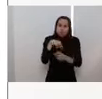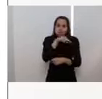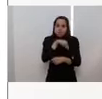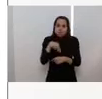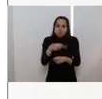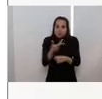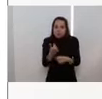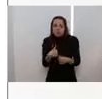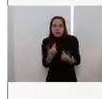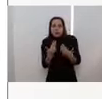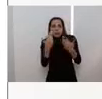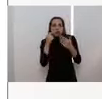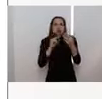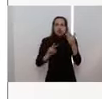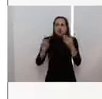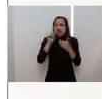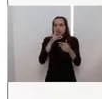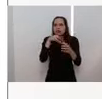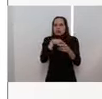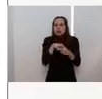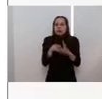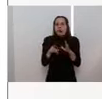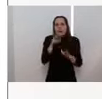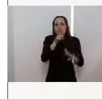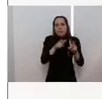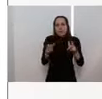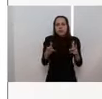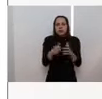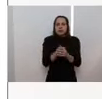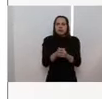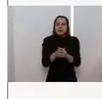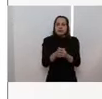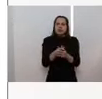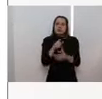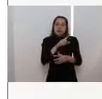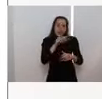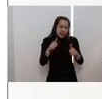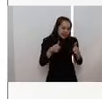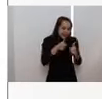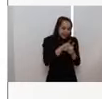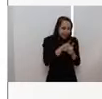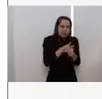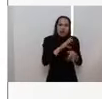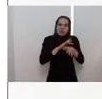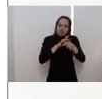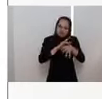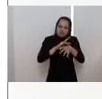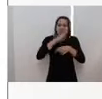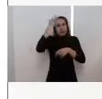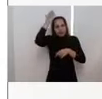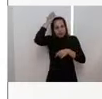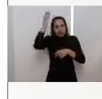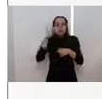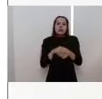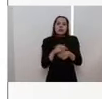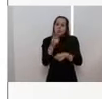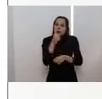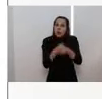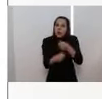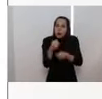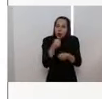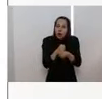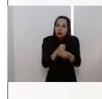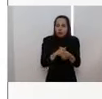haciendo uso de esta nuestros usuarios y obviamente nuestra parte asistencial durante el año anterior se hicieron